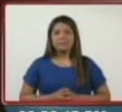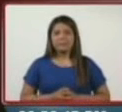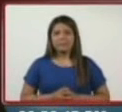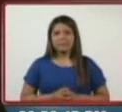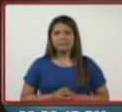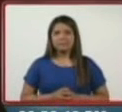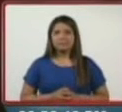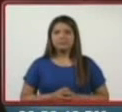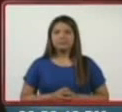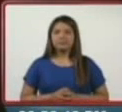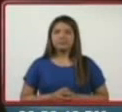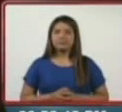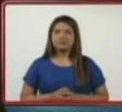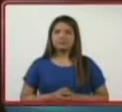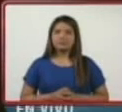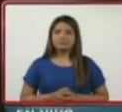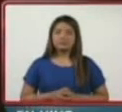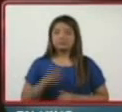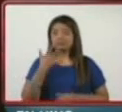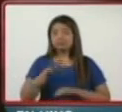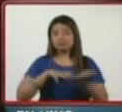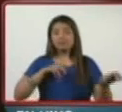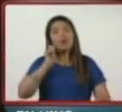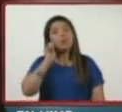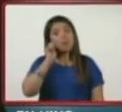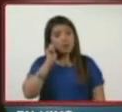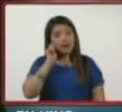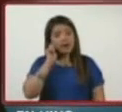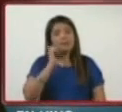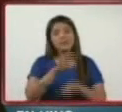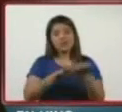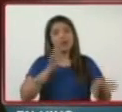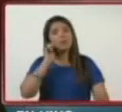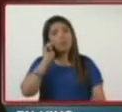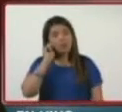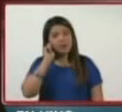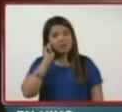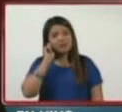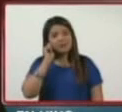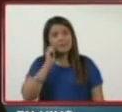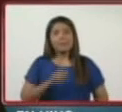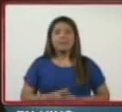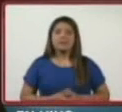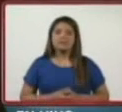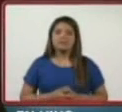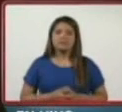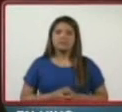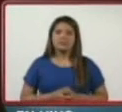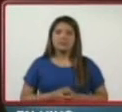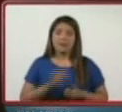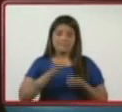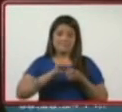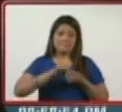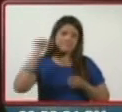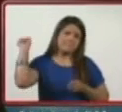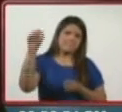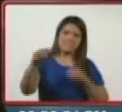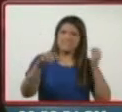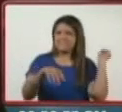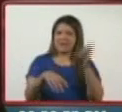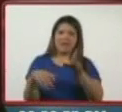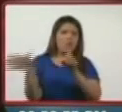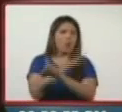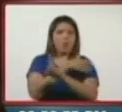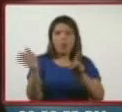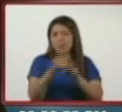pues, gran parte femenina, 8 femeninas que recibieron, pues, absolutamente impactos de piedra, fueron golpeados por